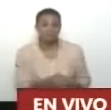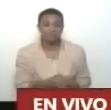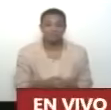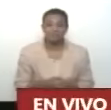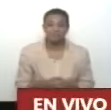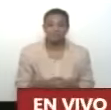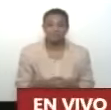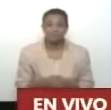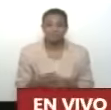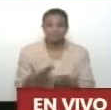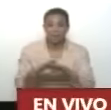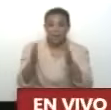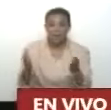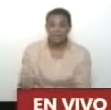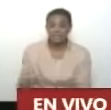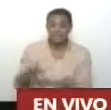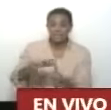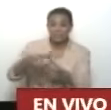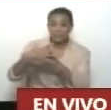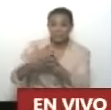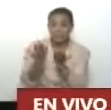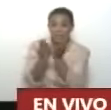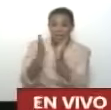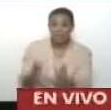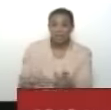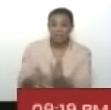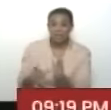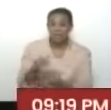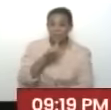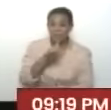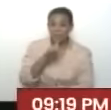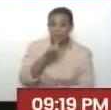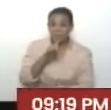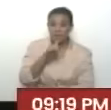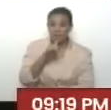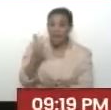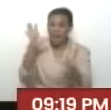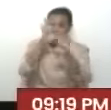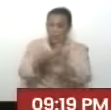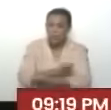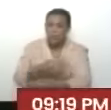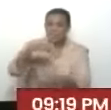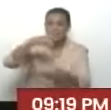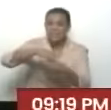En esa mesa situacional, a mí me informaron después en la noche, un dato clave.